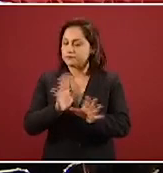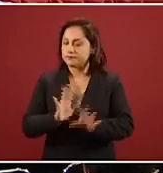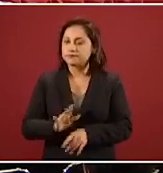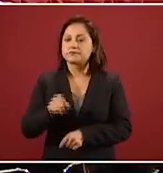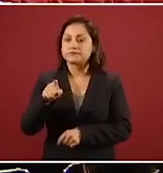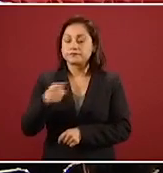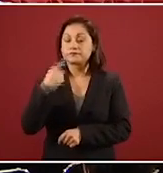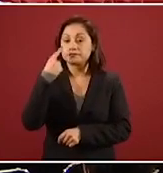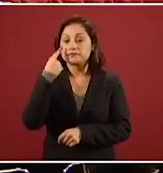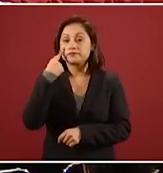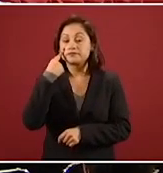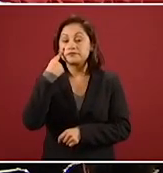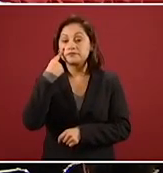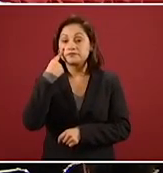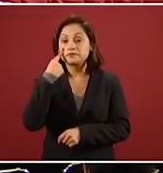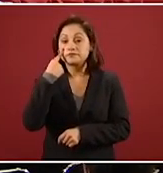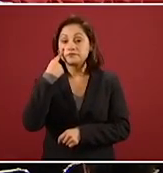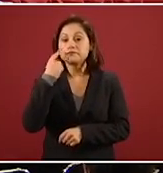se